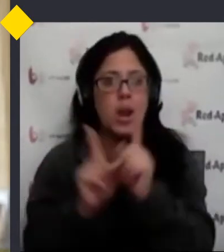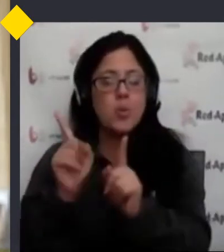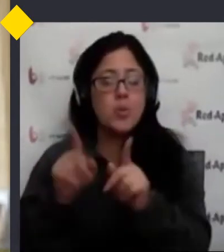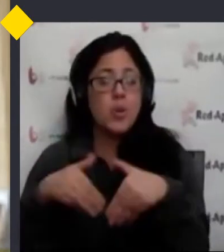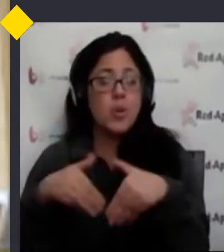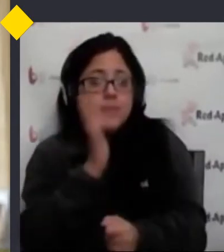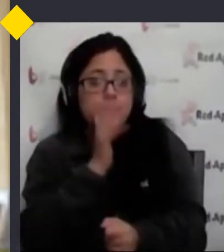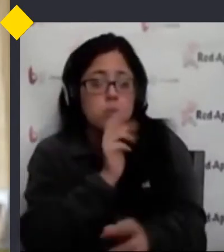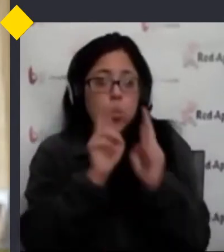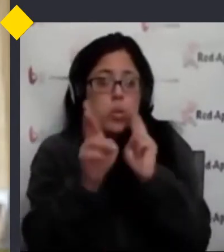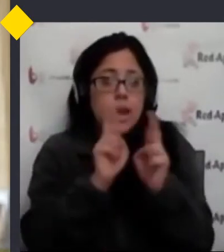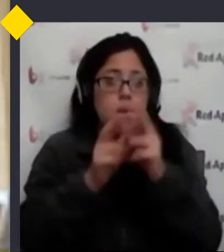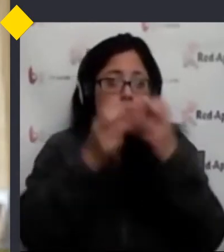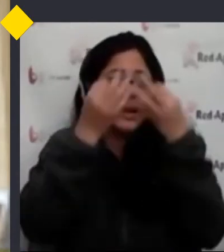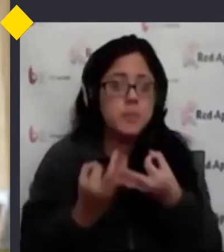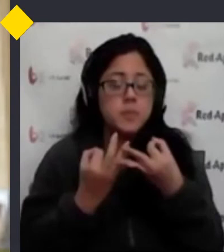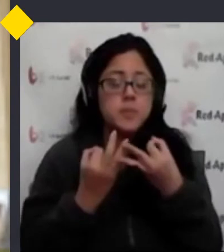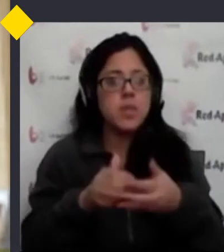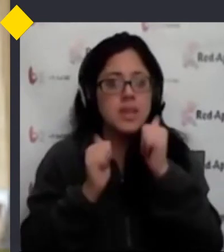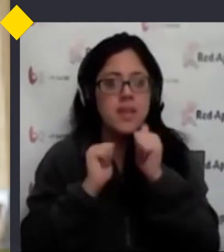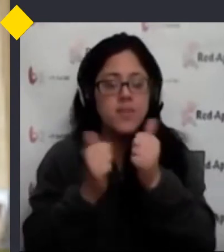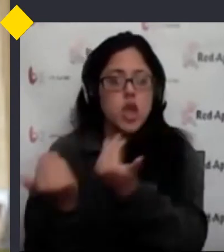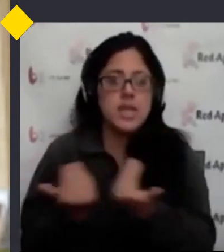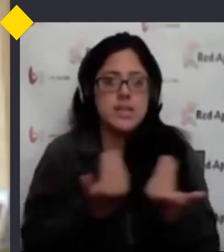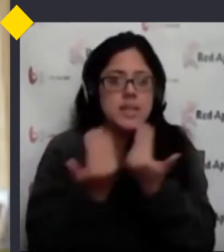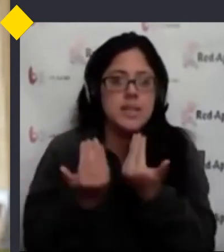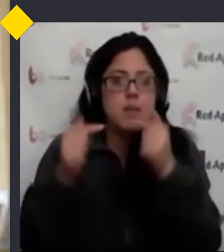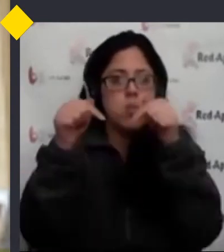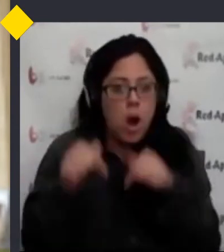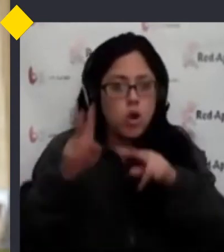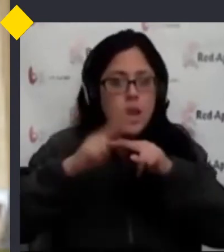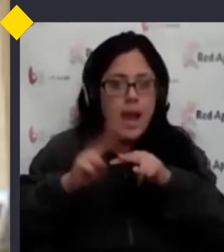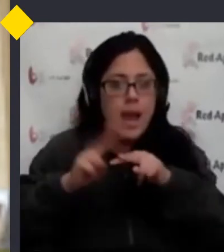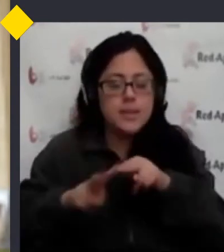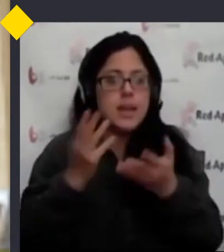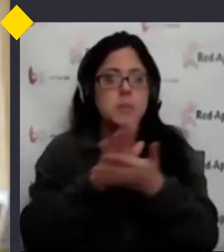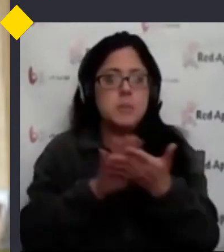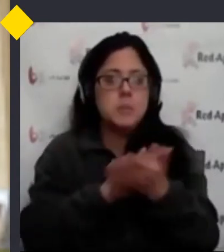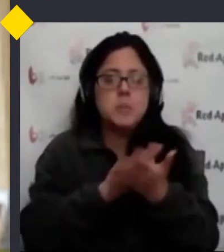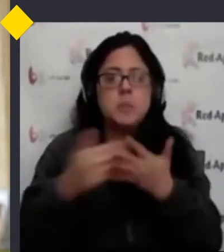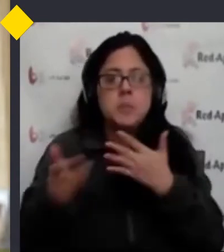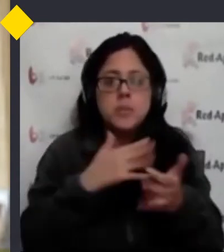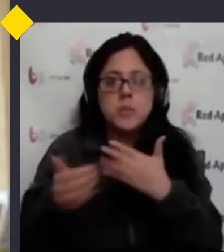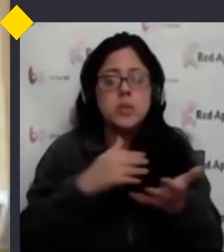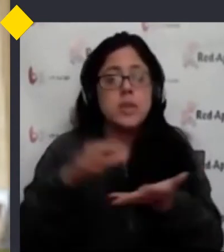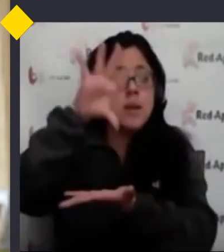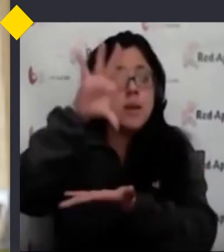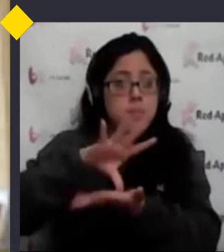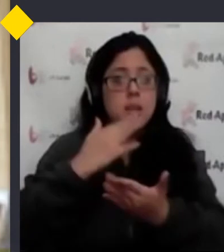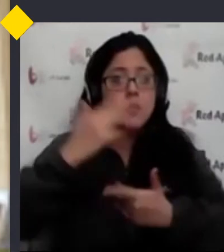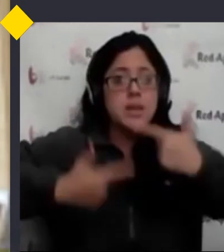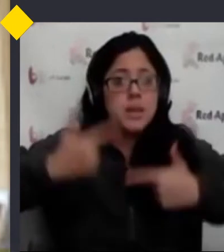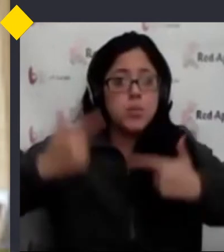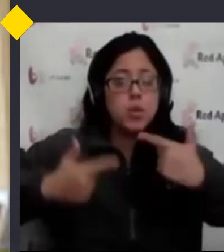tampoco, pero creo que es de los desafíos que necesitamos todavía abordar, probablemente a nivel país, a nivel de qué políticas podemos instaurar